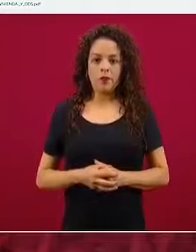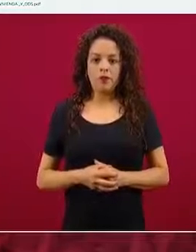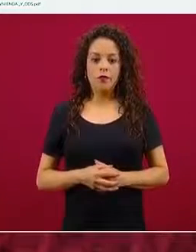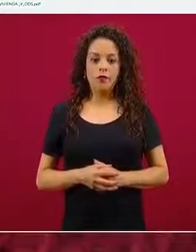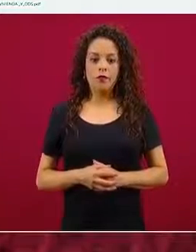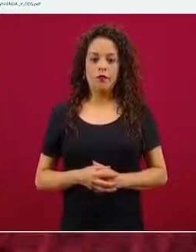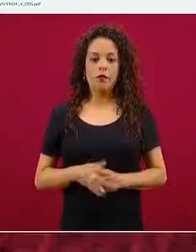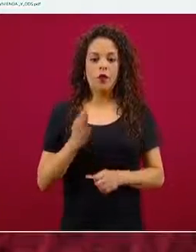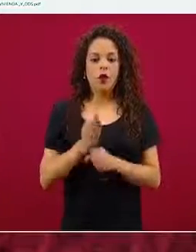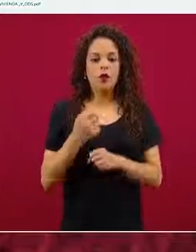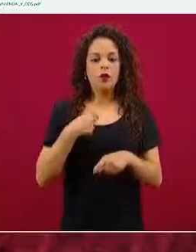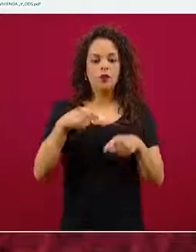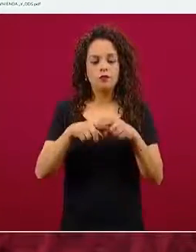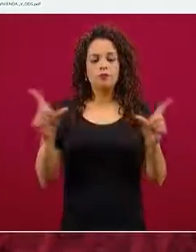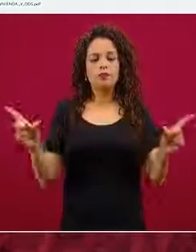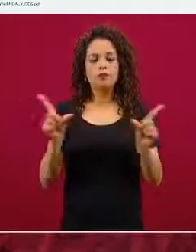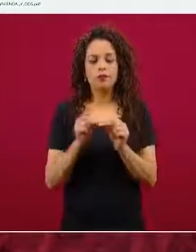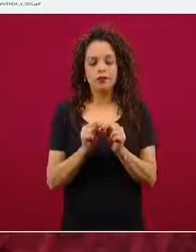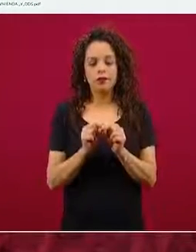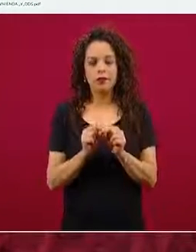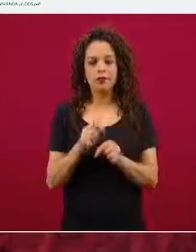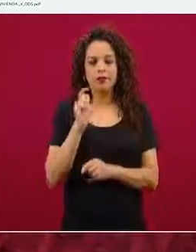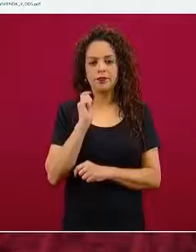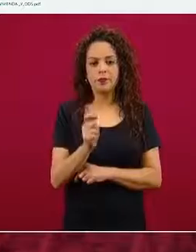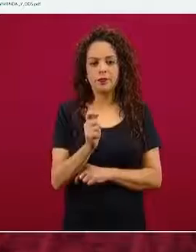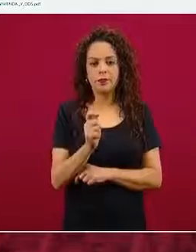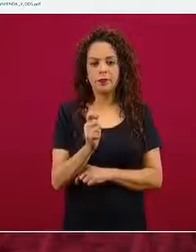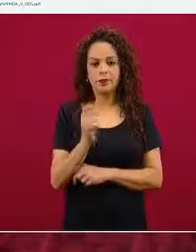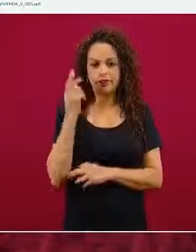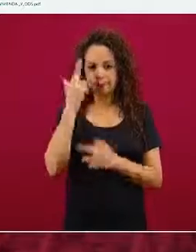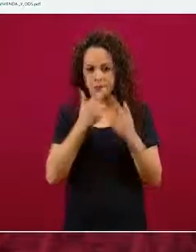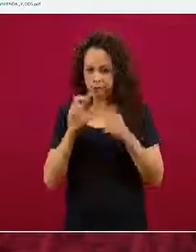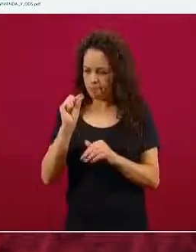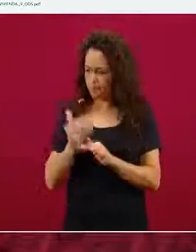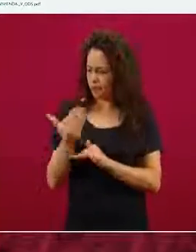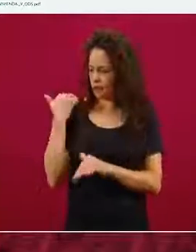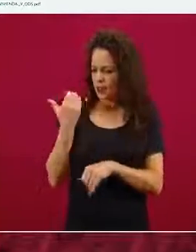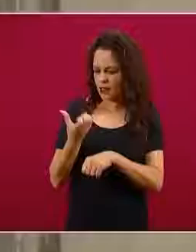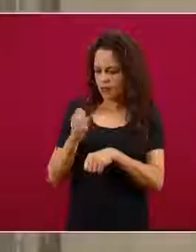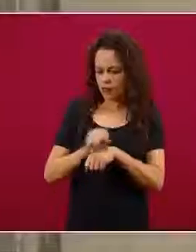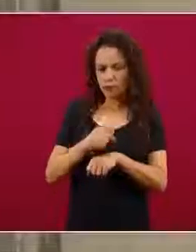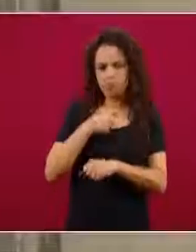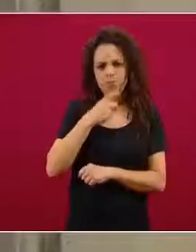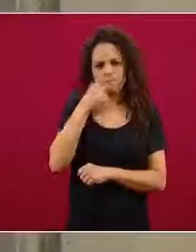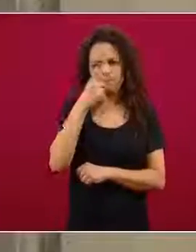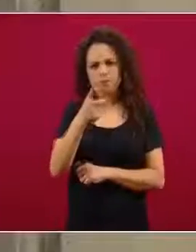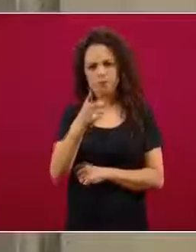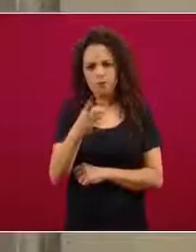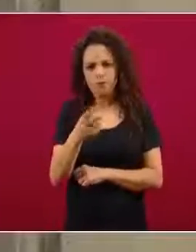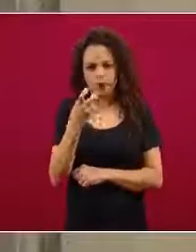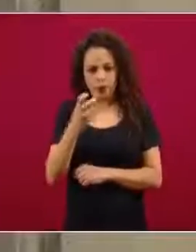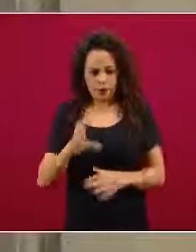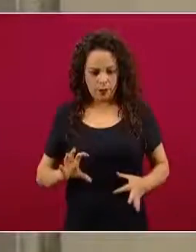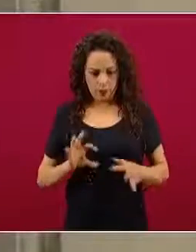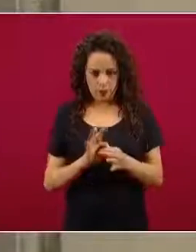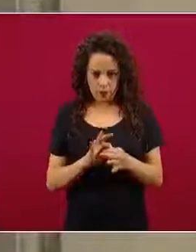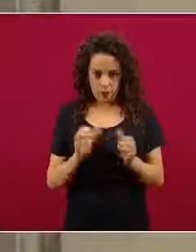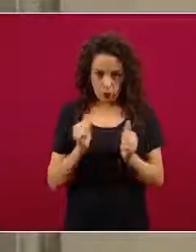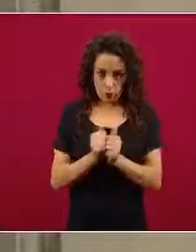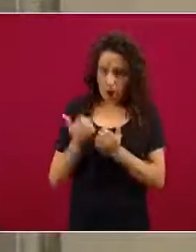Ahora, empiezo con un breve diagnóstico. Hace algunas semanas comenté algo relacionado con esto, pero creo que es muy